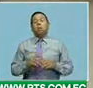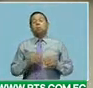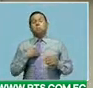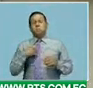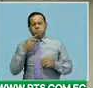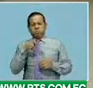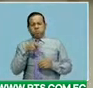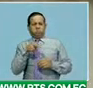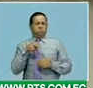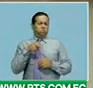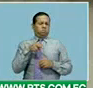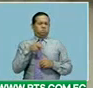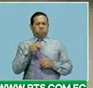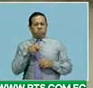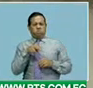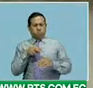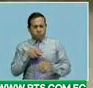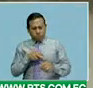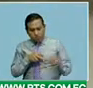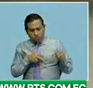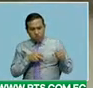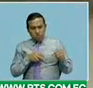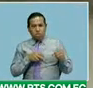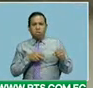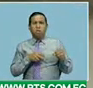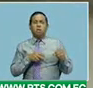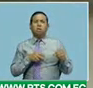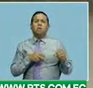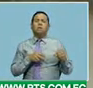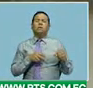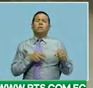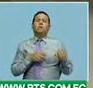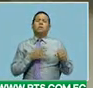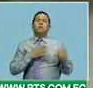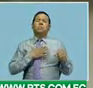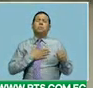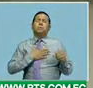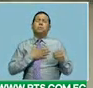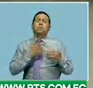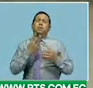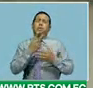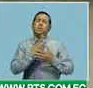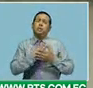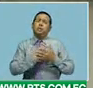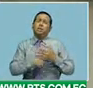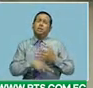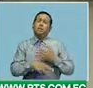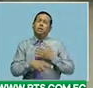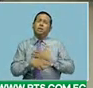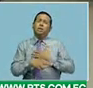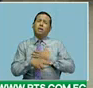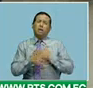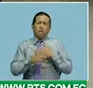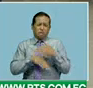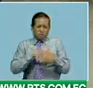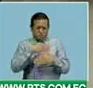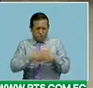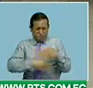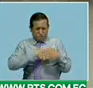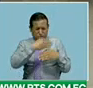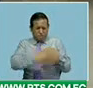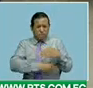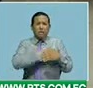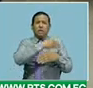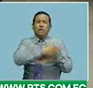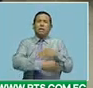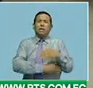así, como alzadita, y le muevo así. Y era mi hija que la tenía embalada, amarrada con un cabo,